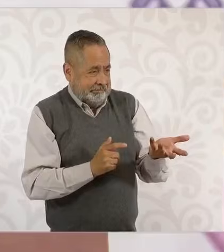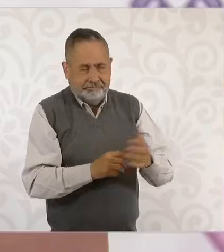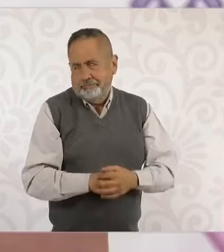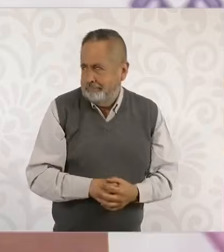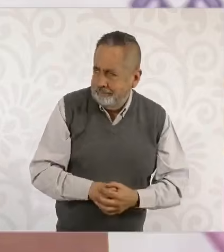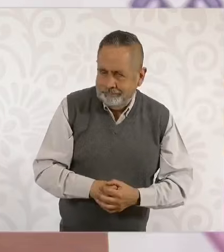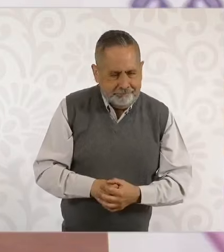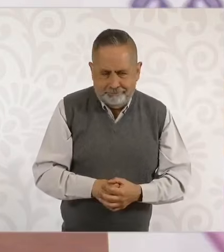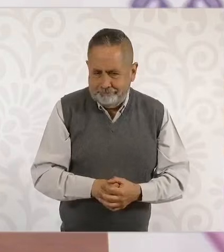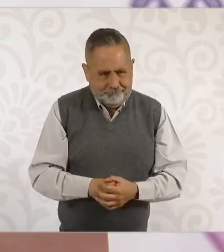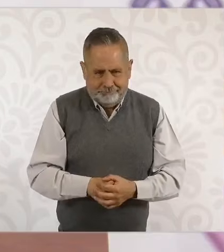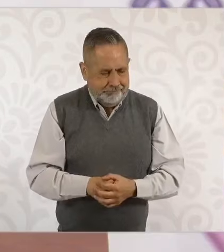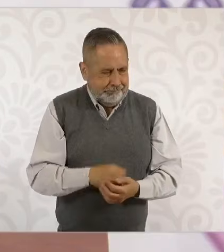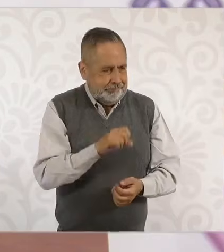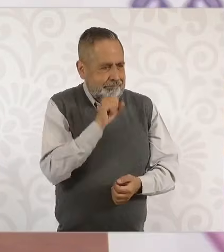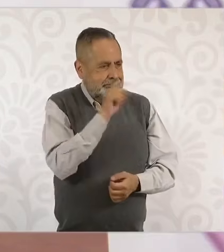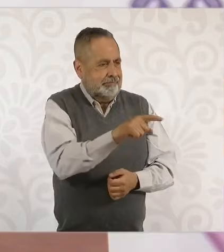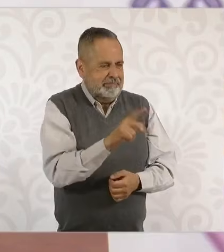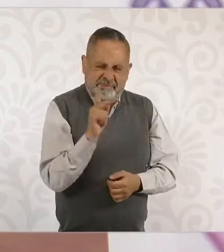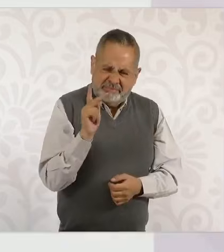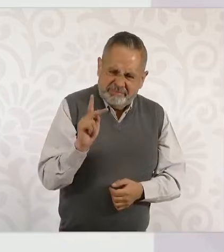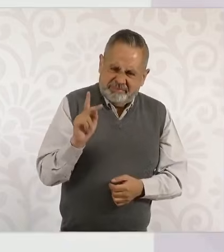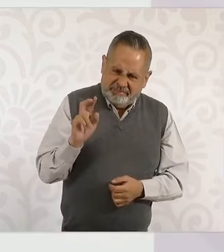Es el mejor símbolo del PRIAN,